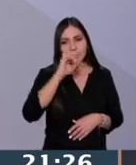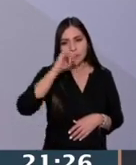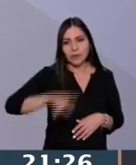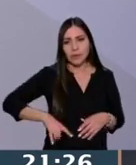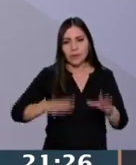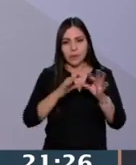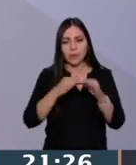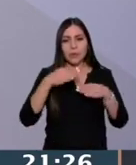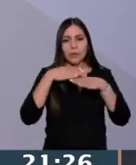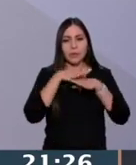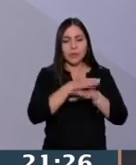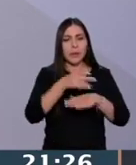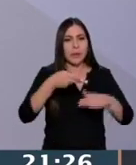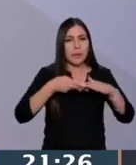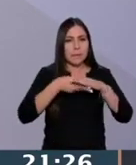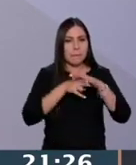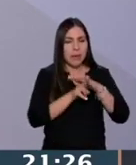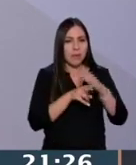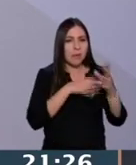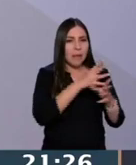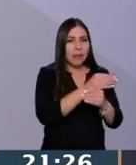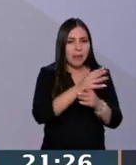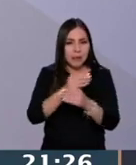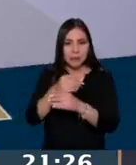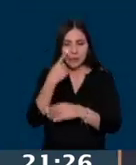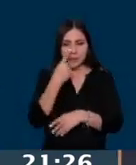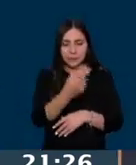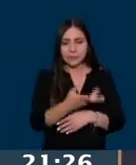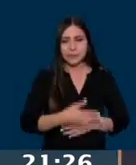del mantenimiento en el metro de la Ciudad de México.